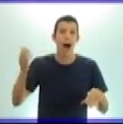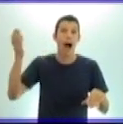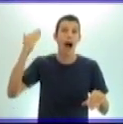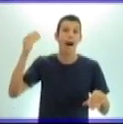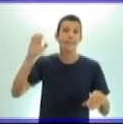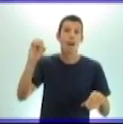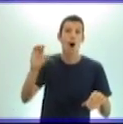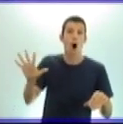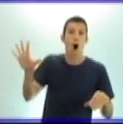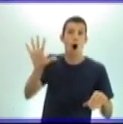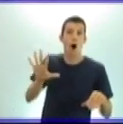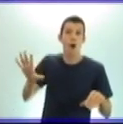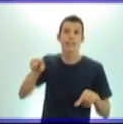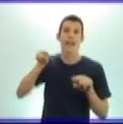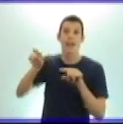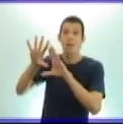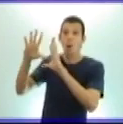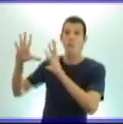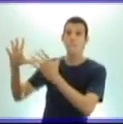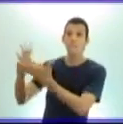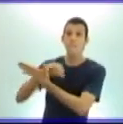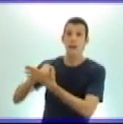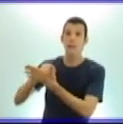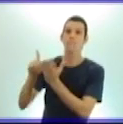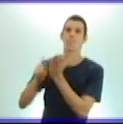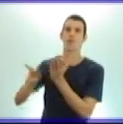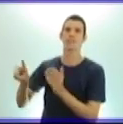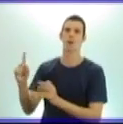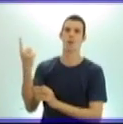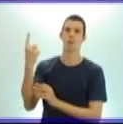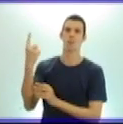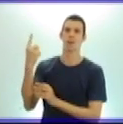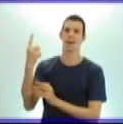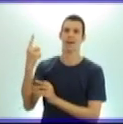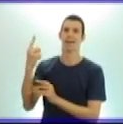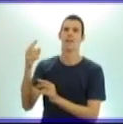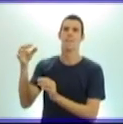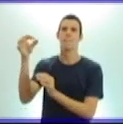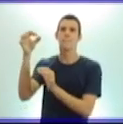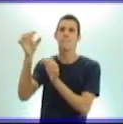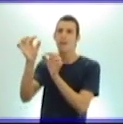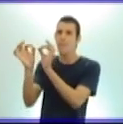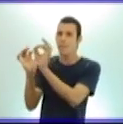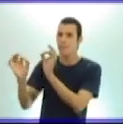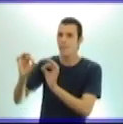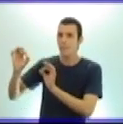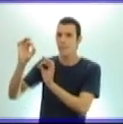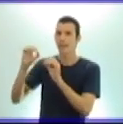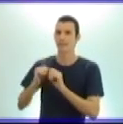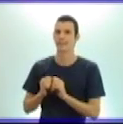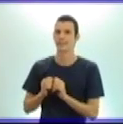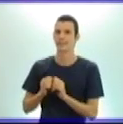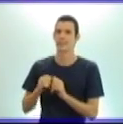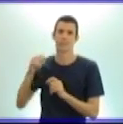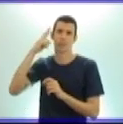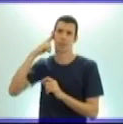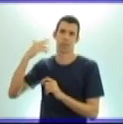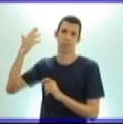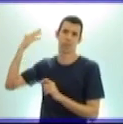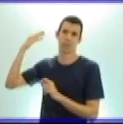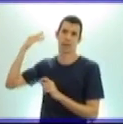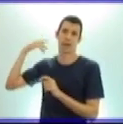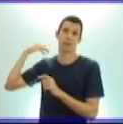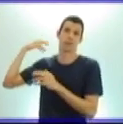oriental. Y hoy esta provincia se ha dividido en varias